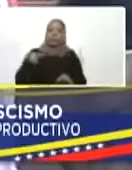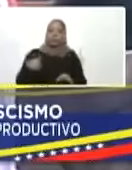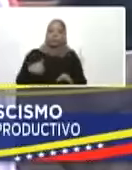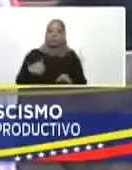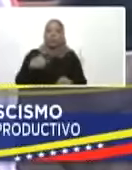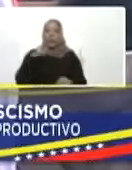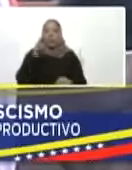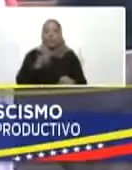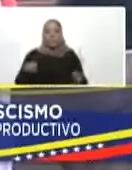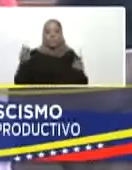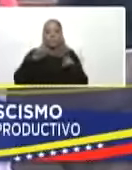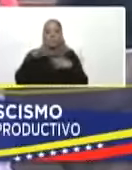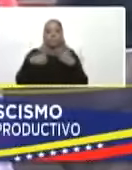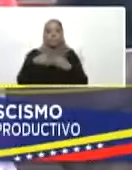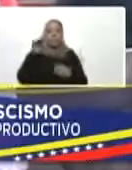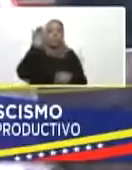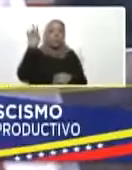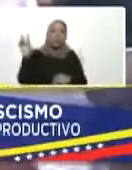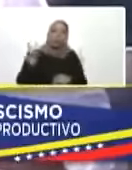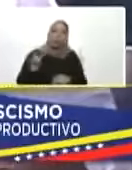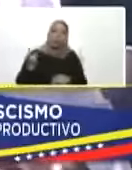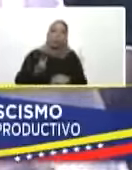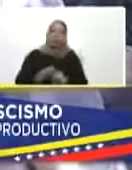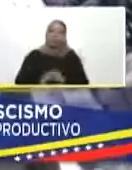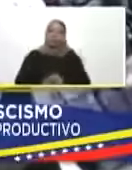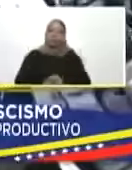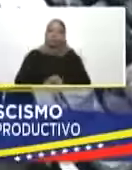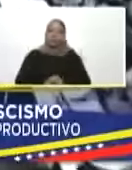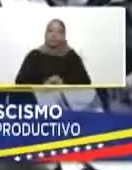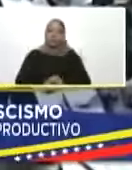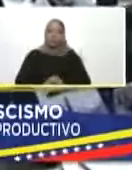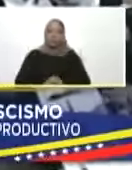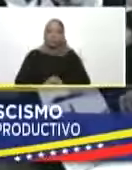darle una gran victoria al futuro de Venezuela.